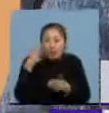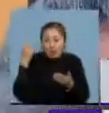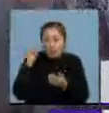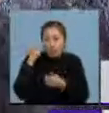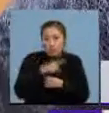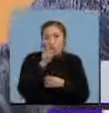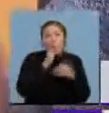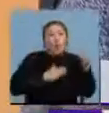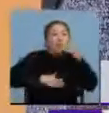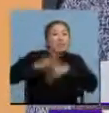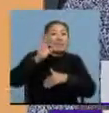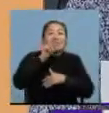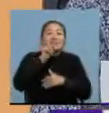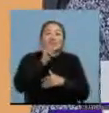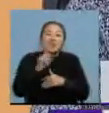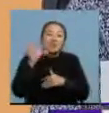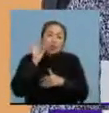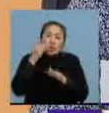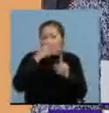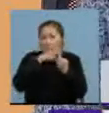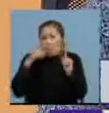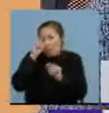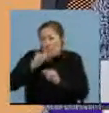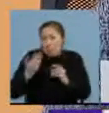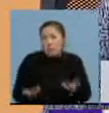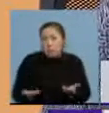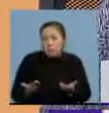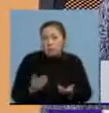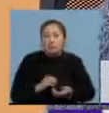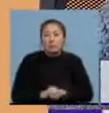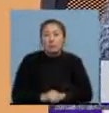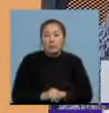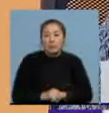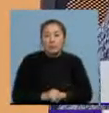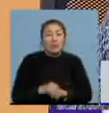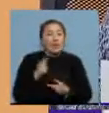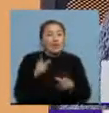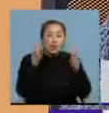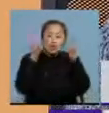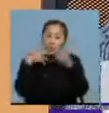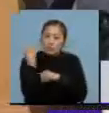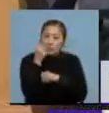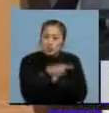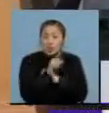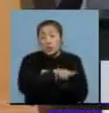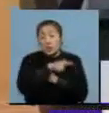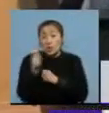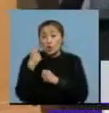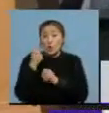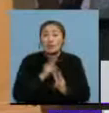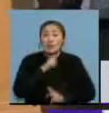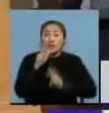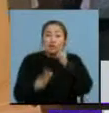150 para arriba pagan menos de la mitad de lo que paga un usuario común y eso es un tema importante el otro tema también que hay que